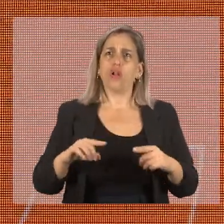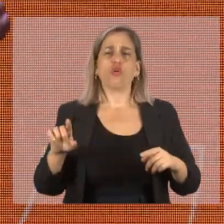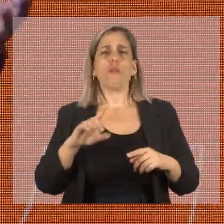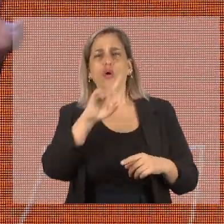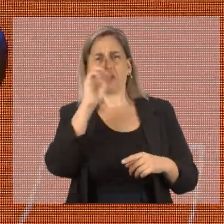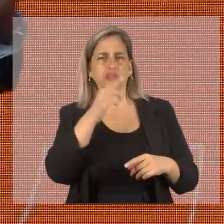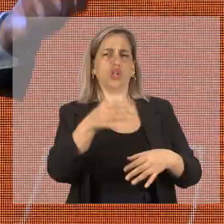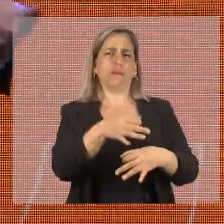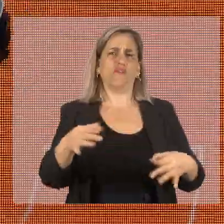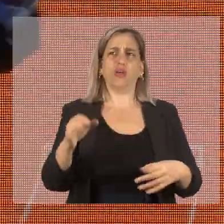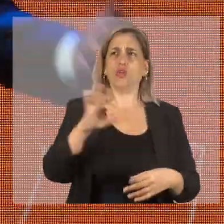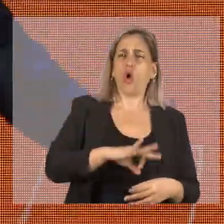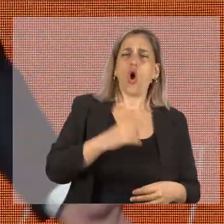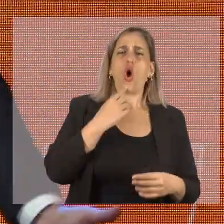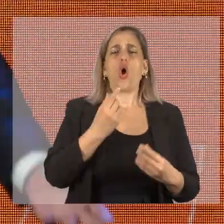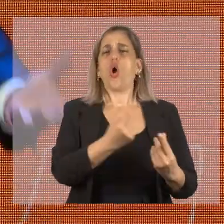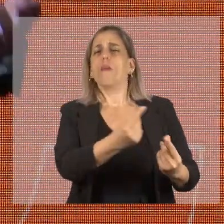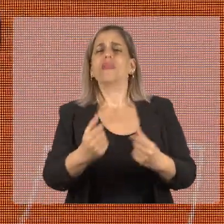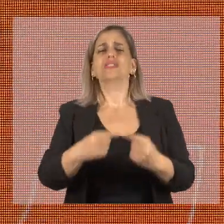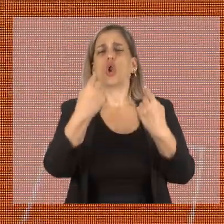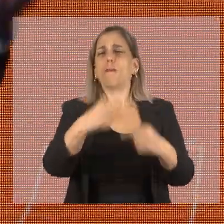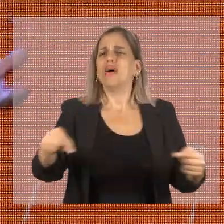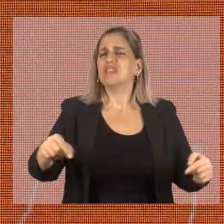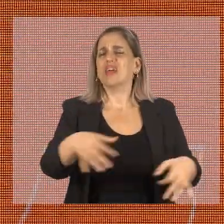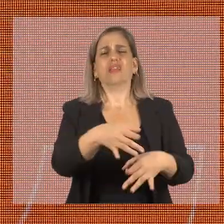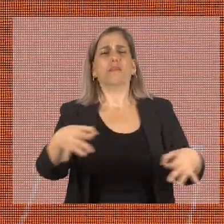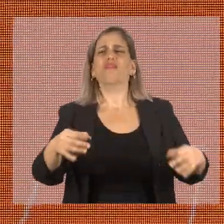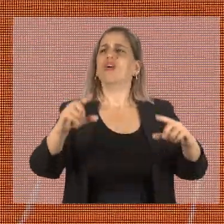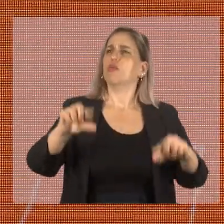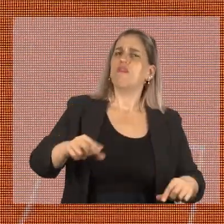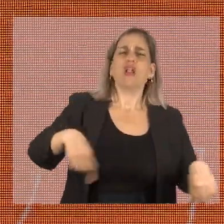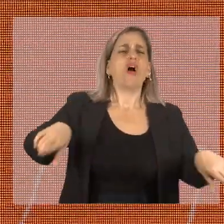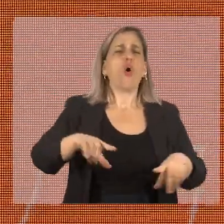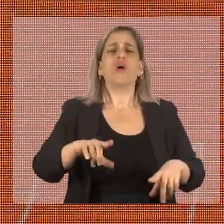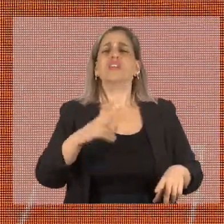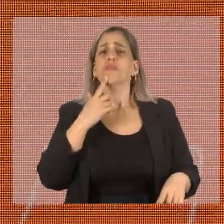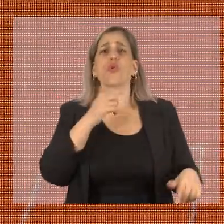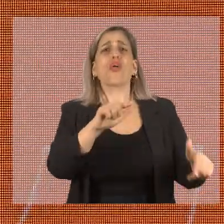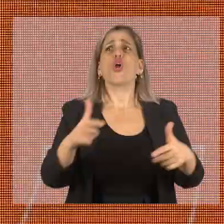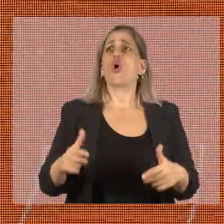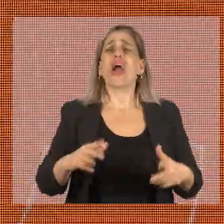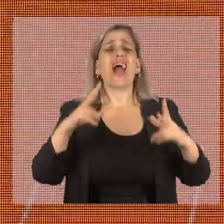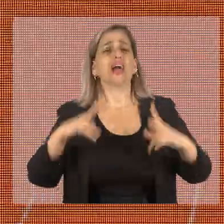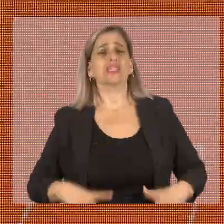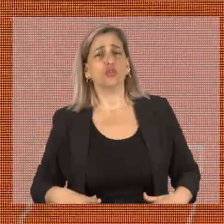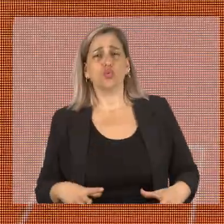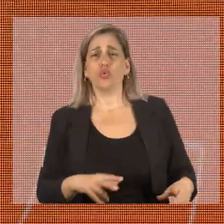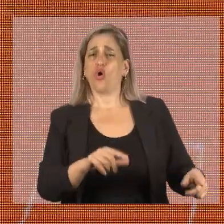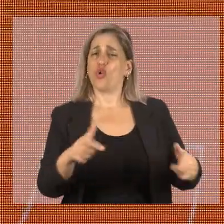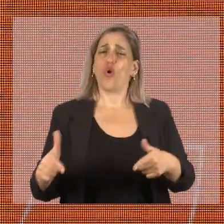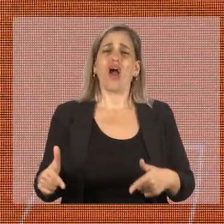tener los precios de los commodities volando, podés tener todas las cosas. Ahora, cuando no hay una actitud,